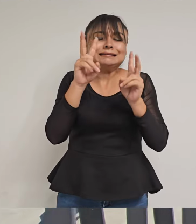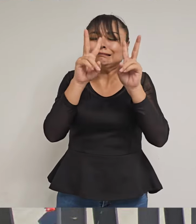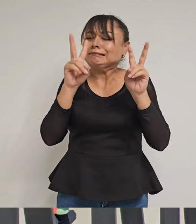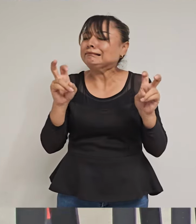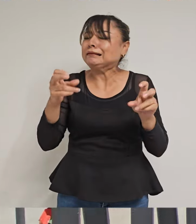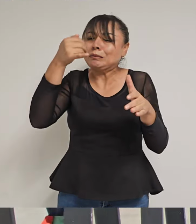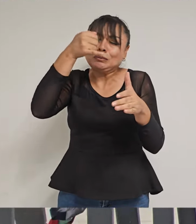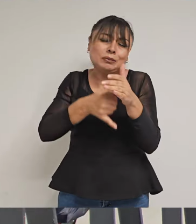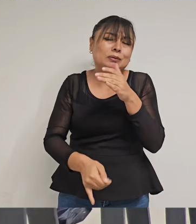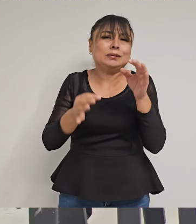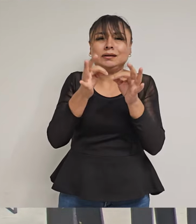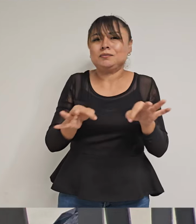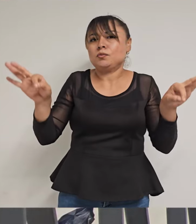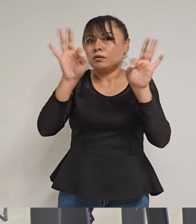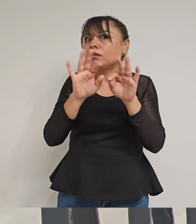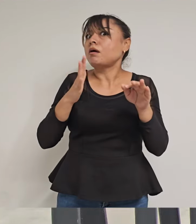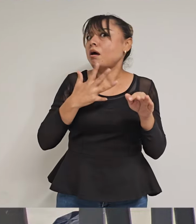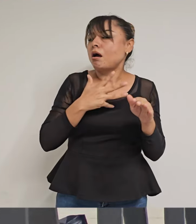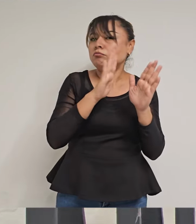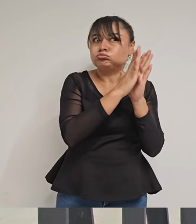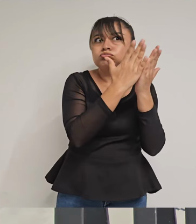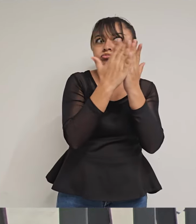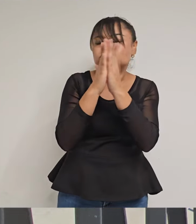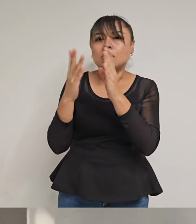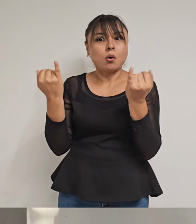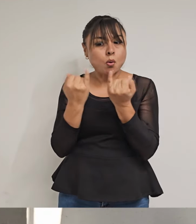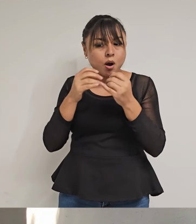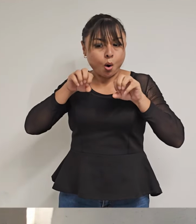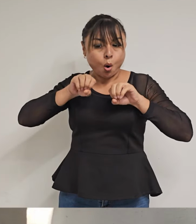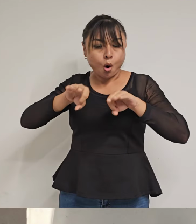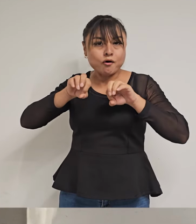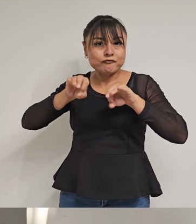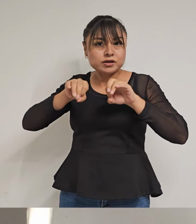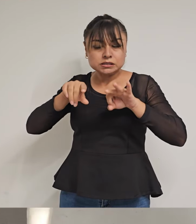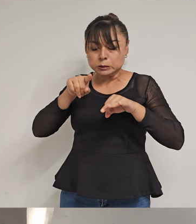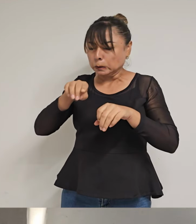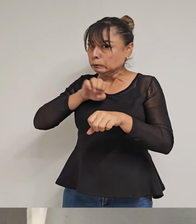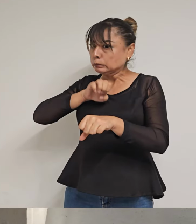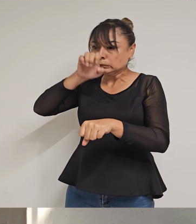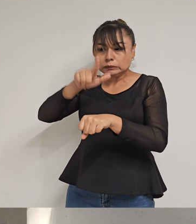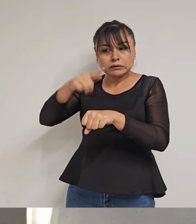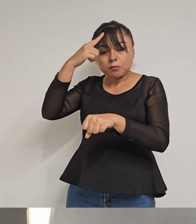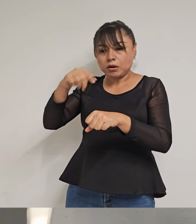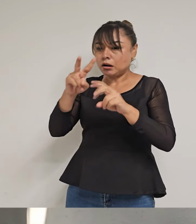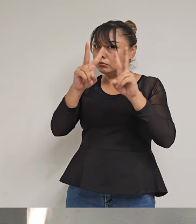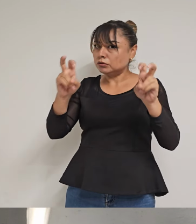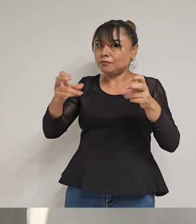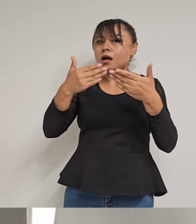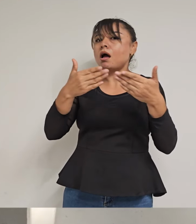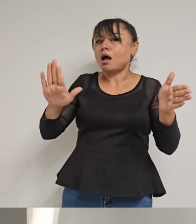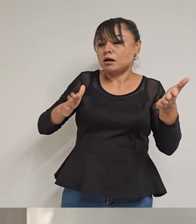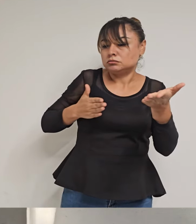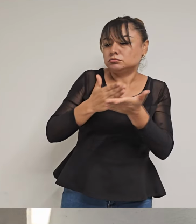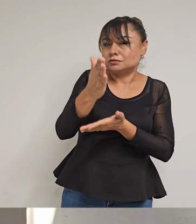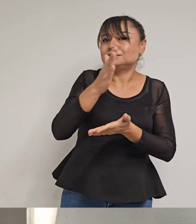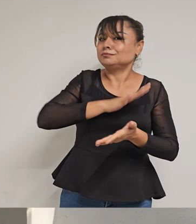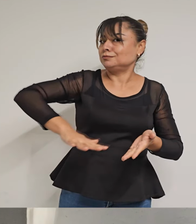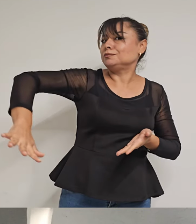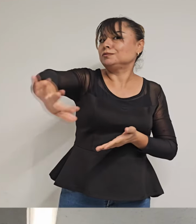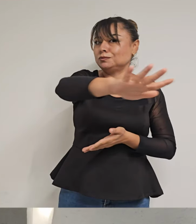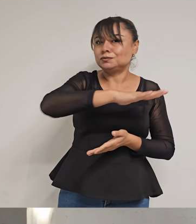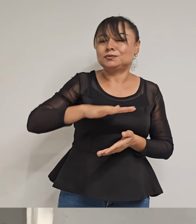y tiene tantas cosas por estudiar que existe una infinidad de libros, e incluso hay despachos de arquitectura que se dedican exclusivamente a la accesibilidad universal.